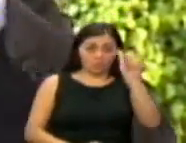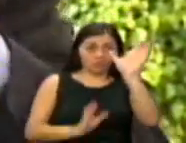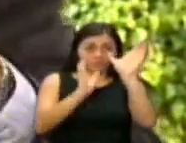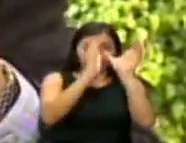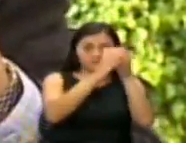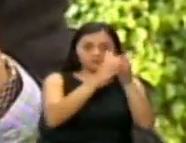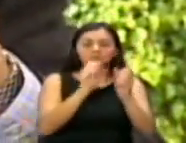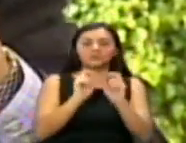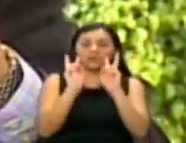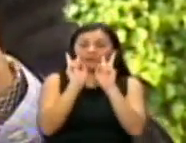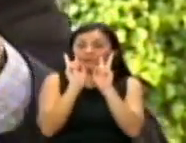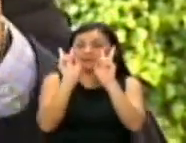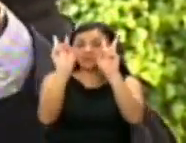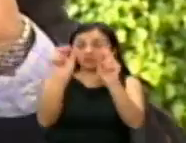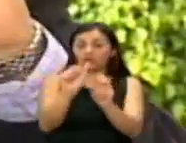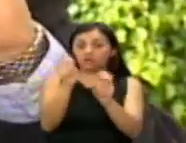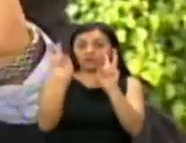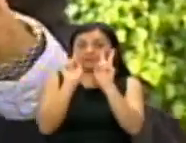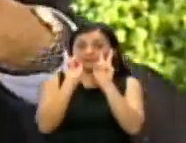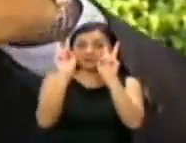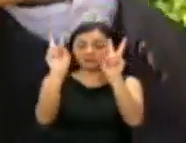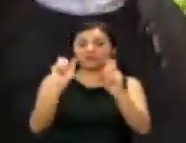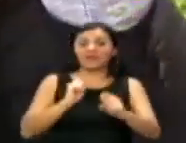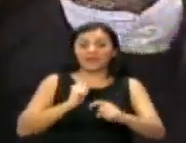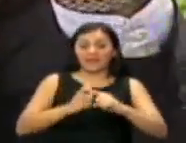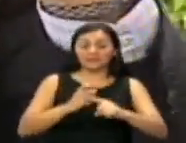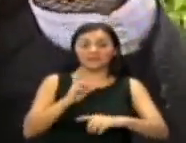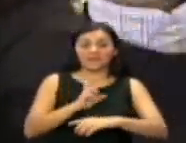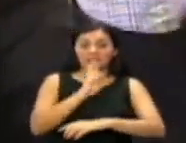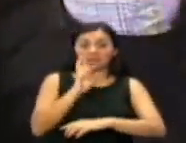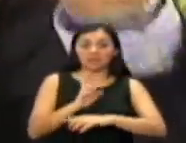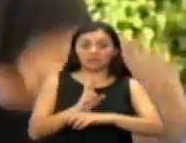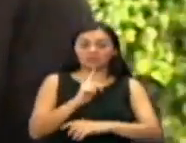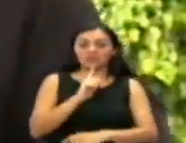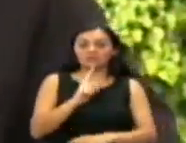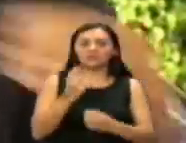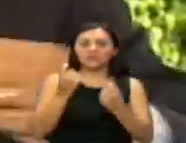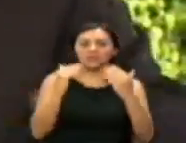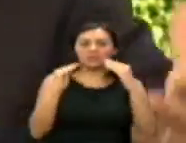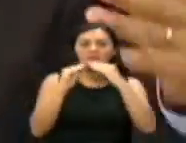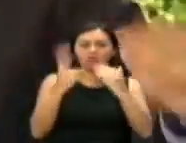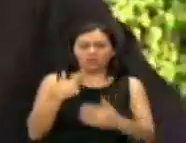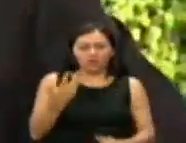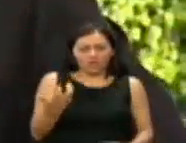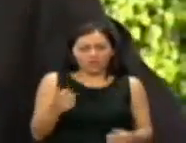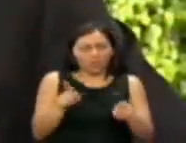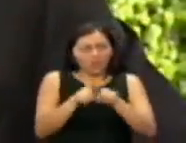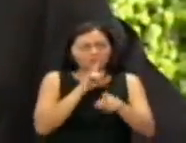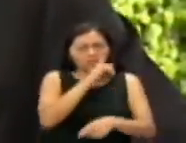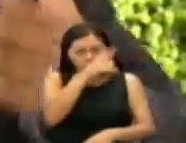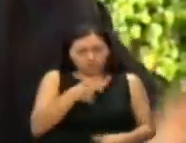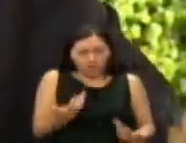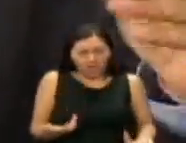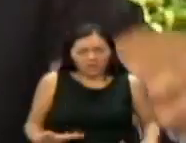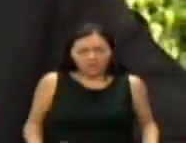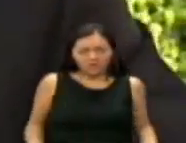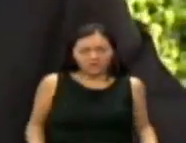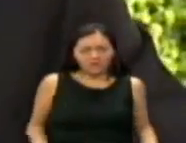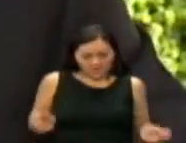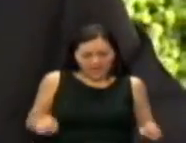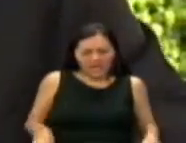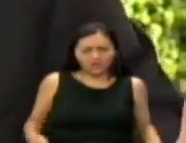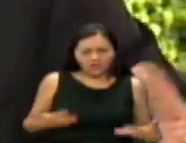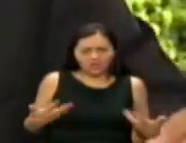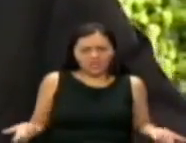sin subterfugios, porque Albericio dijo, por ejemplo, ¿quieren tener un Harvard en Ecuador? Sí, yo quiero tener un Harvard en Ecuador, si es la mejor universidad del